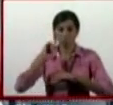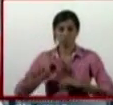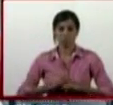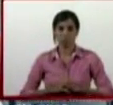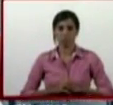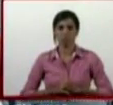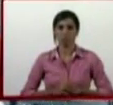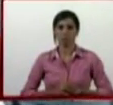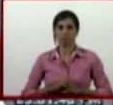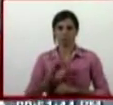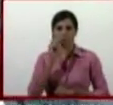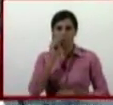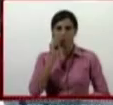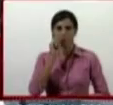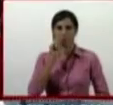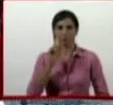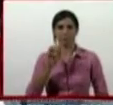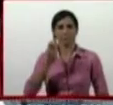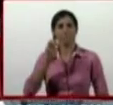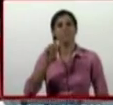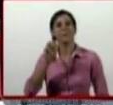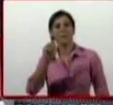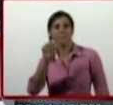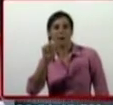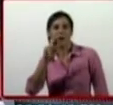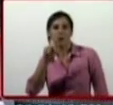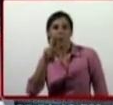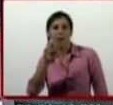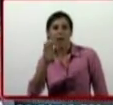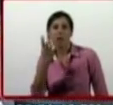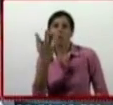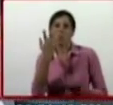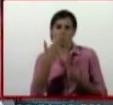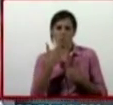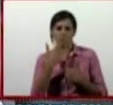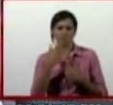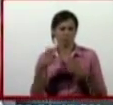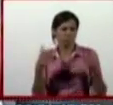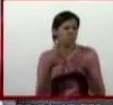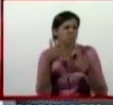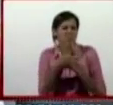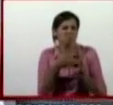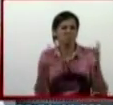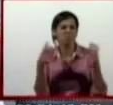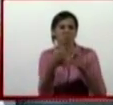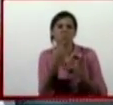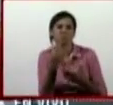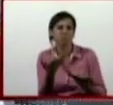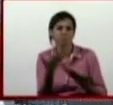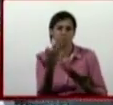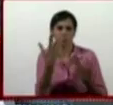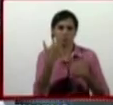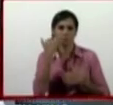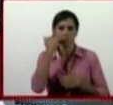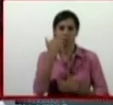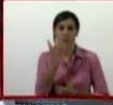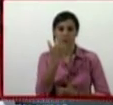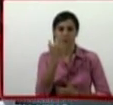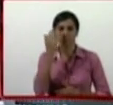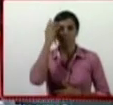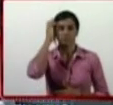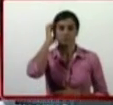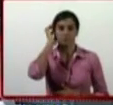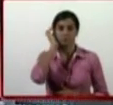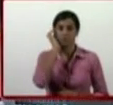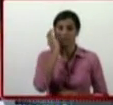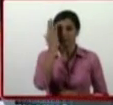Manuel Fernández, Manuel, coméntanos esa reunión. Y esto lo digo porque es muy importante. Saben los decanos